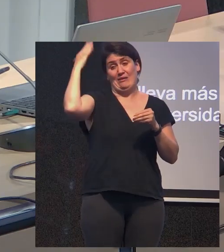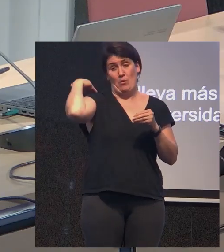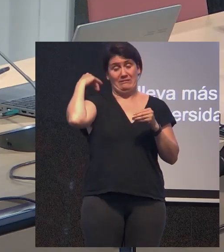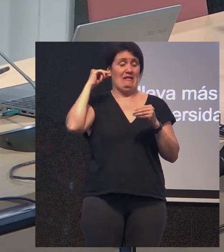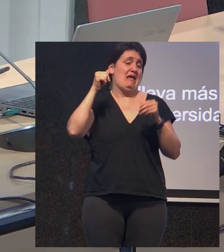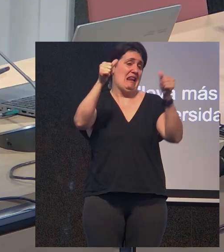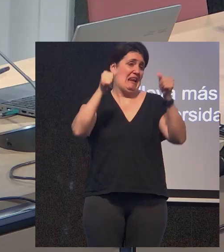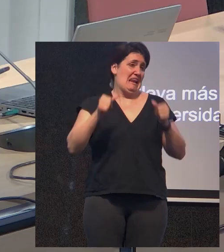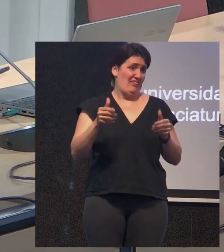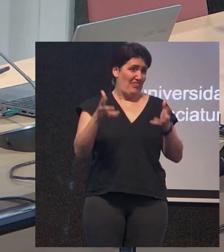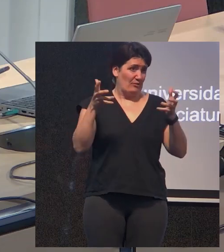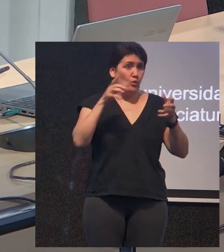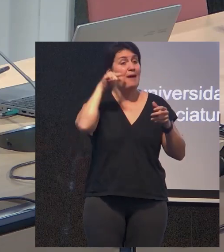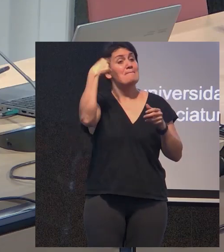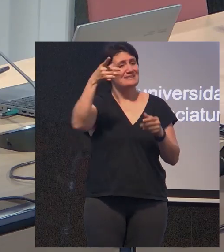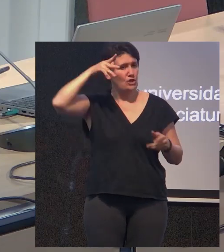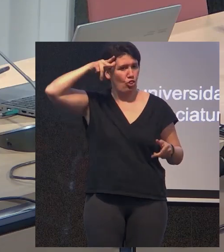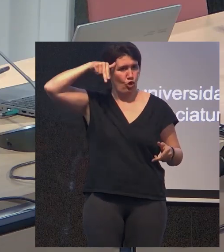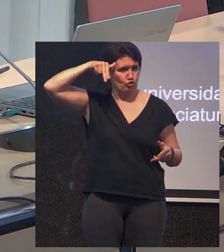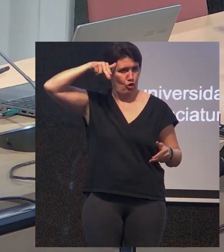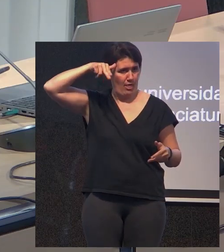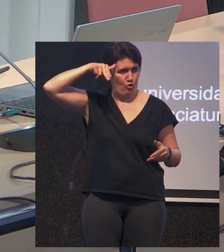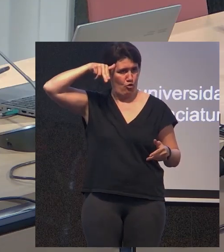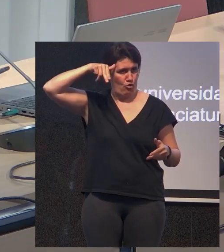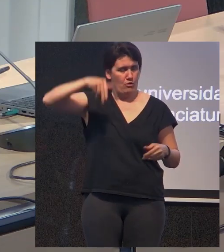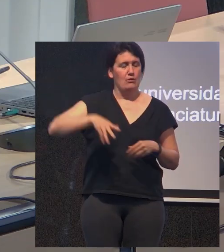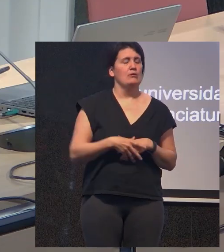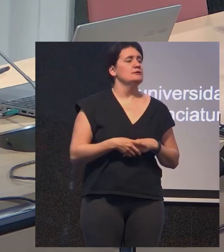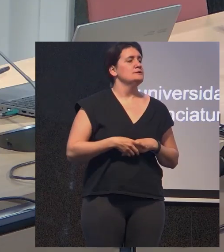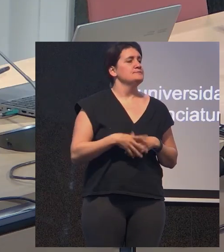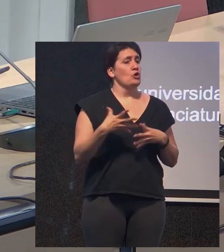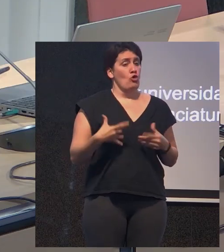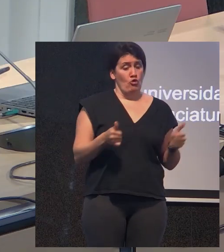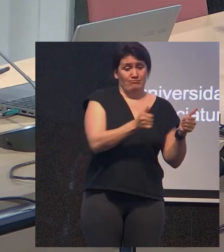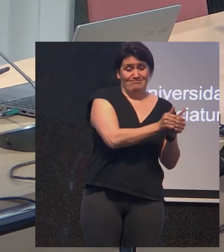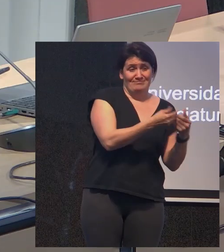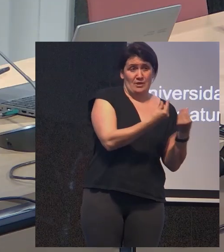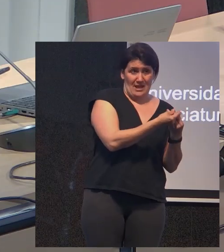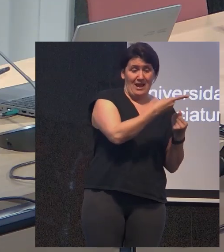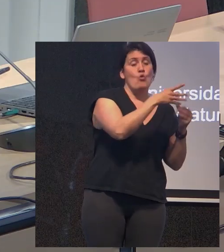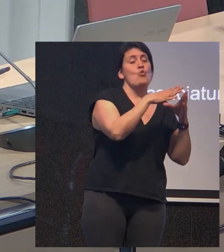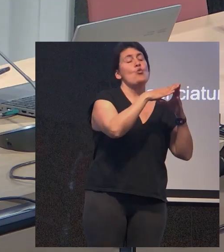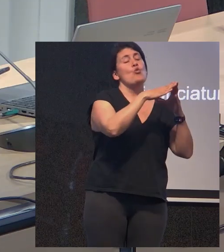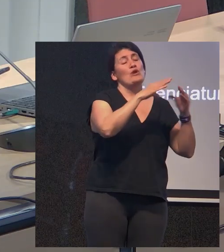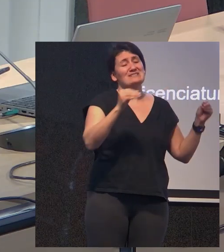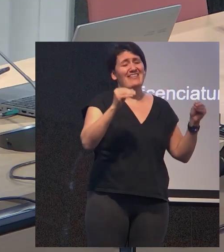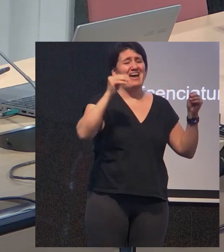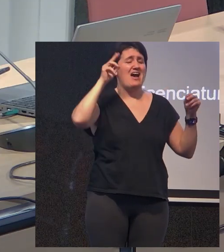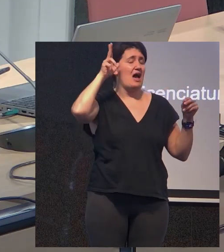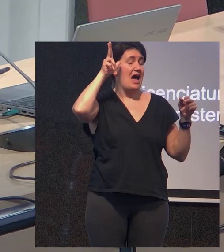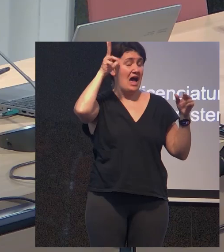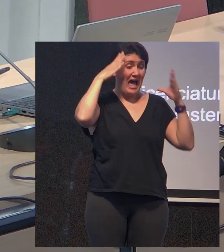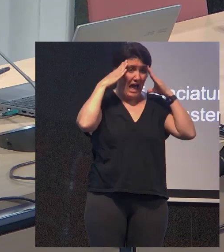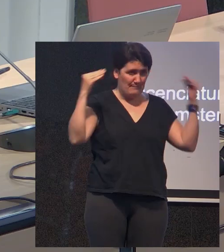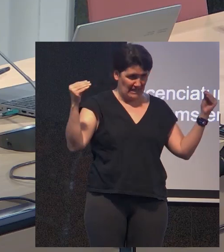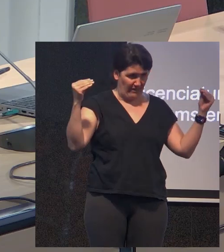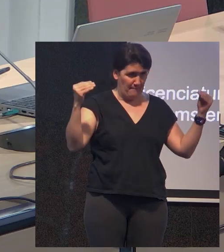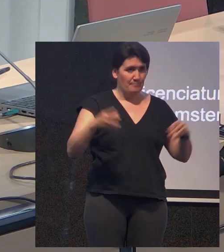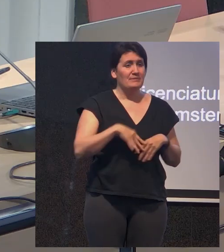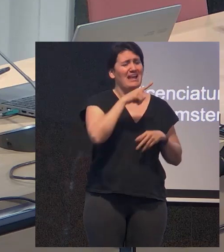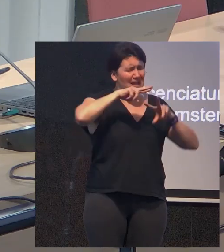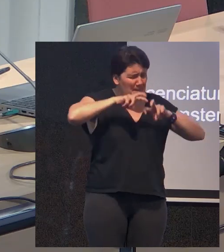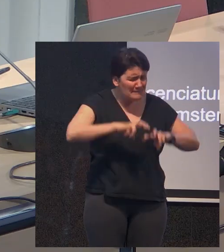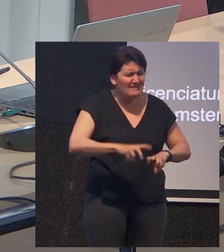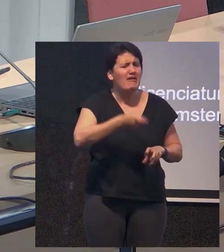doctorado, en cotutela con la Universidad de Ámsterdam. Investiga cómo se representa la lengua de signos en